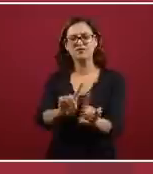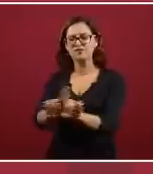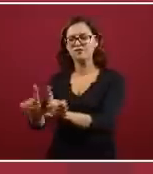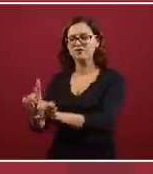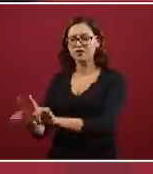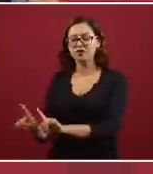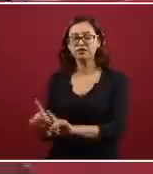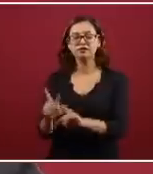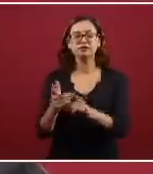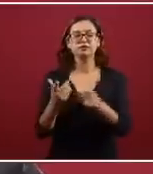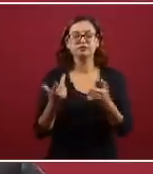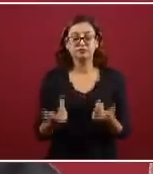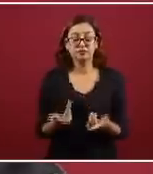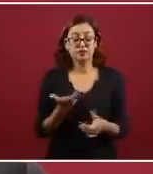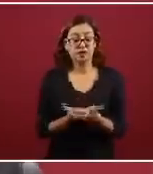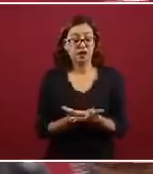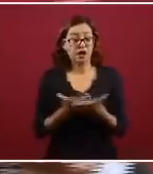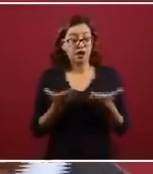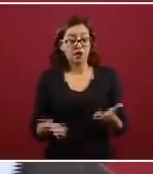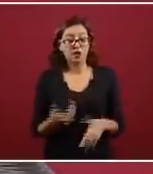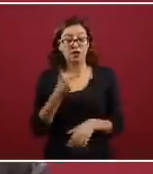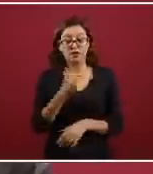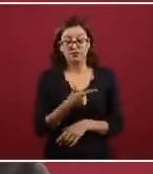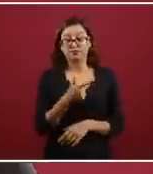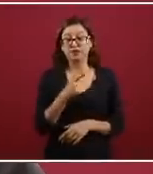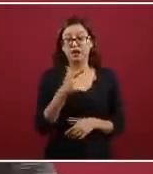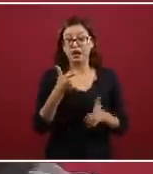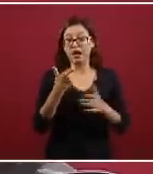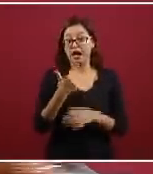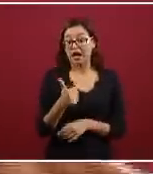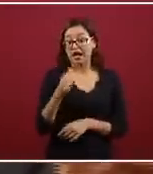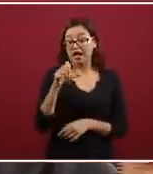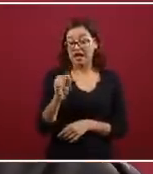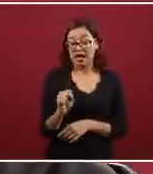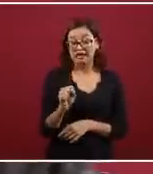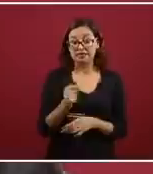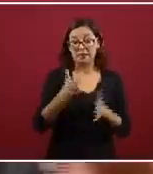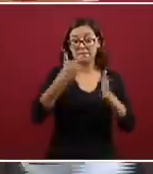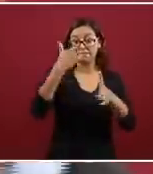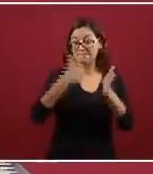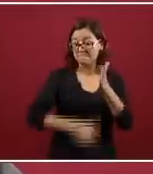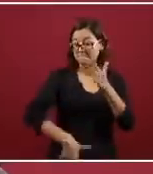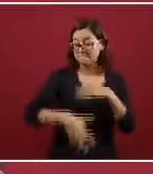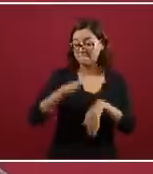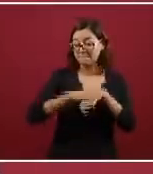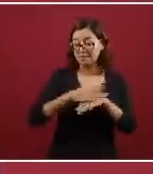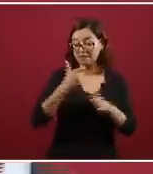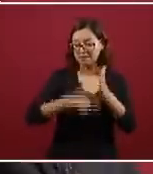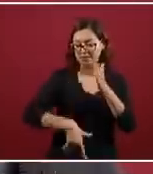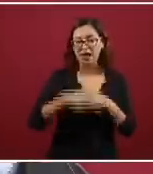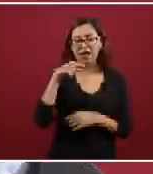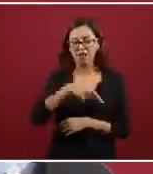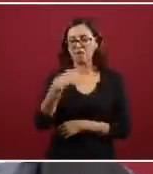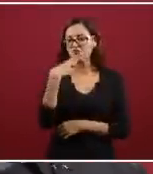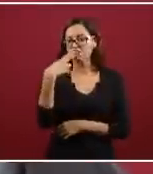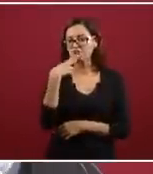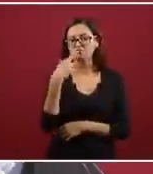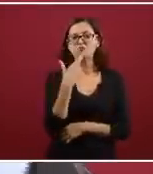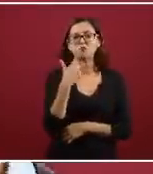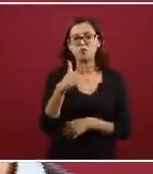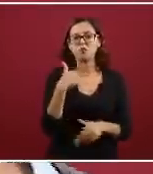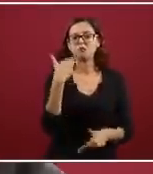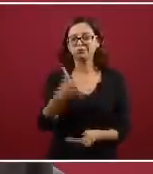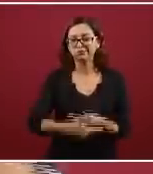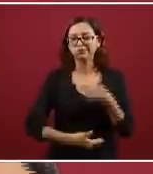el tener gas ahora, el más barato, nos va a permitir ir alimentando nuestras plantas con ese gas más barato, lo cual